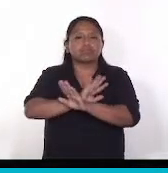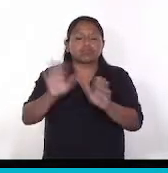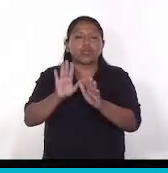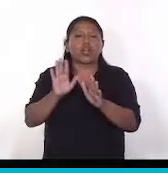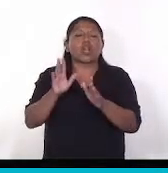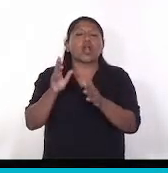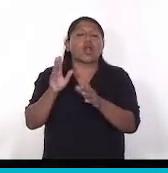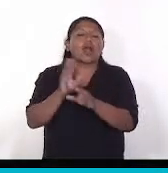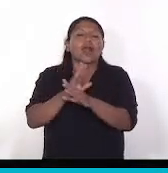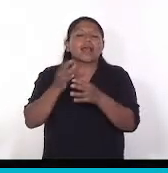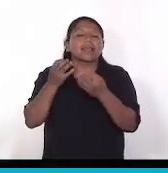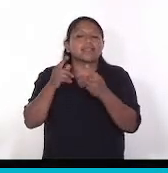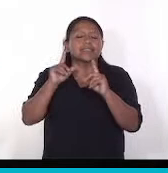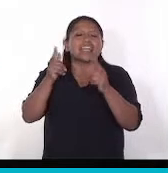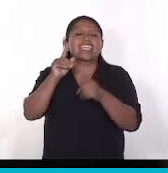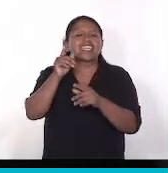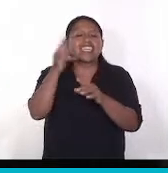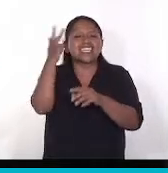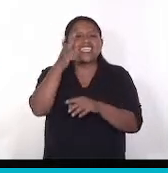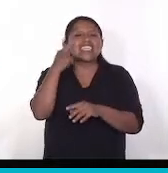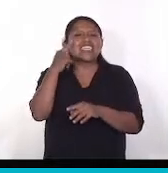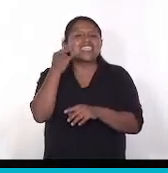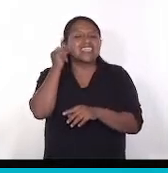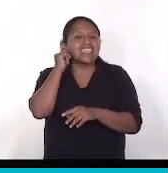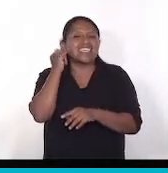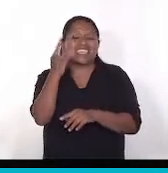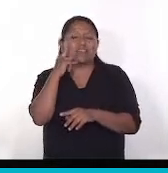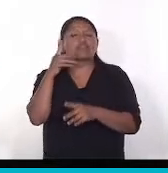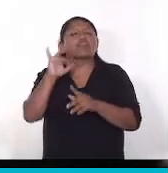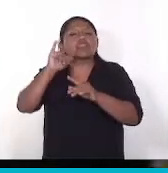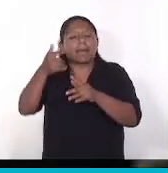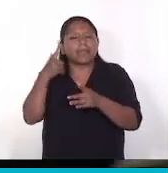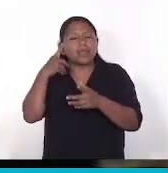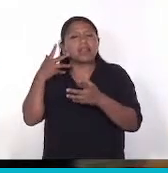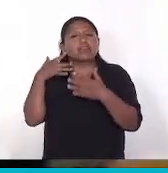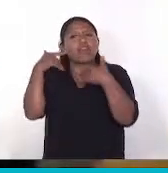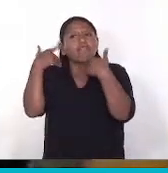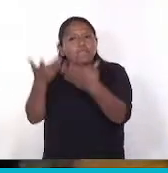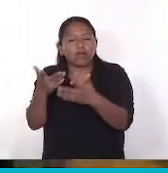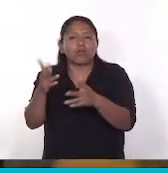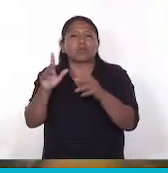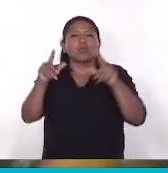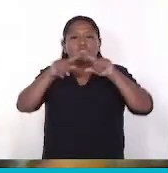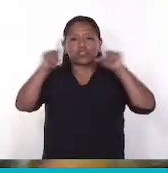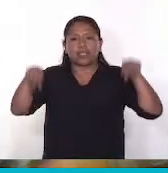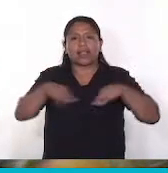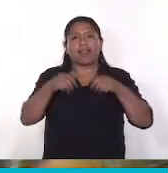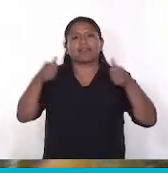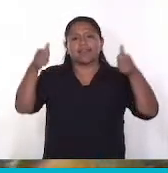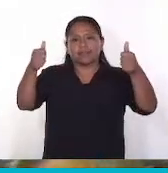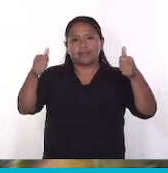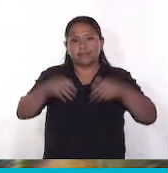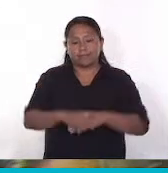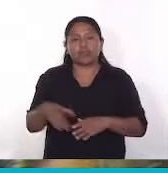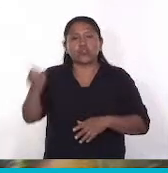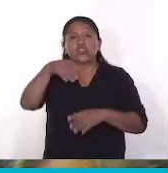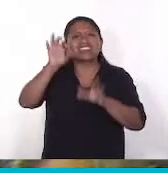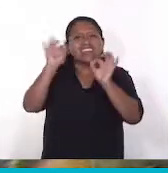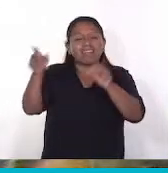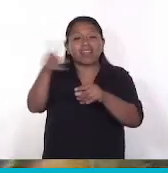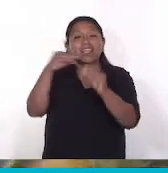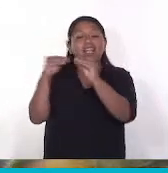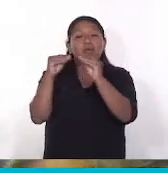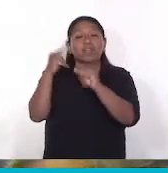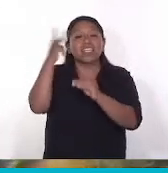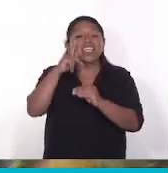la compañera Iggy, con quien también me solidarizo y por eso este cartel. Todos sabrán que la compañera